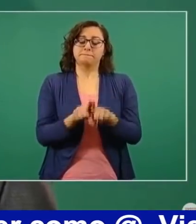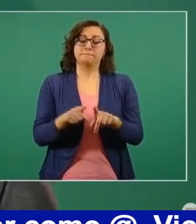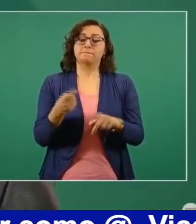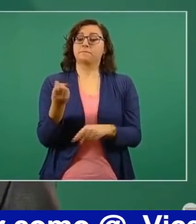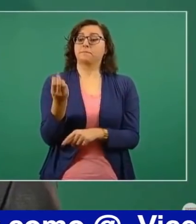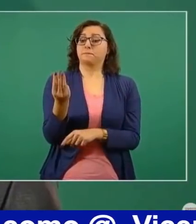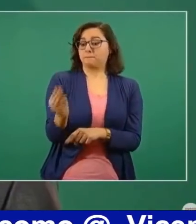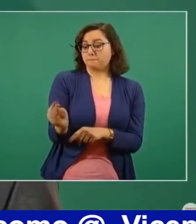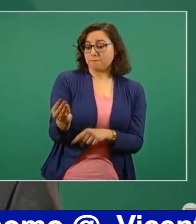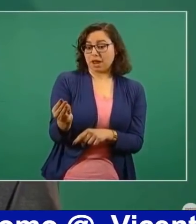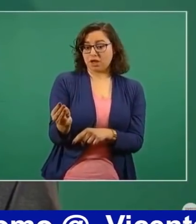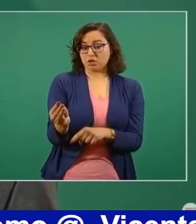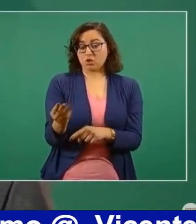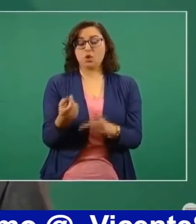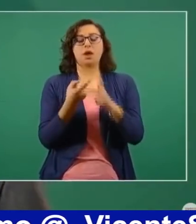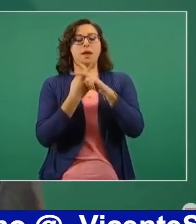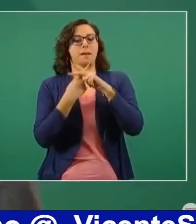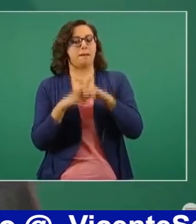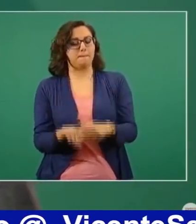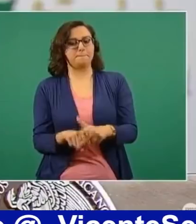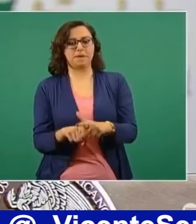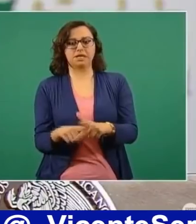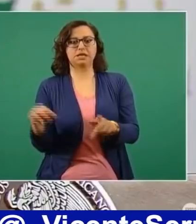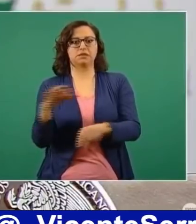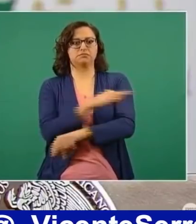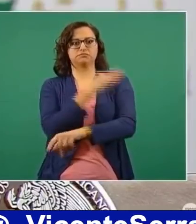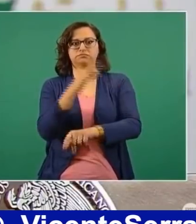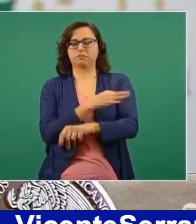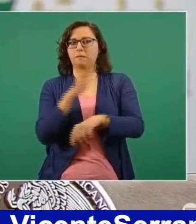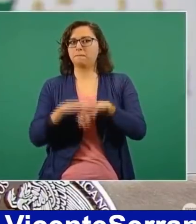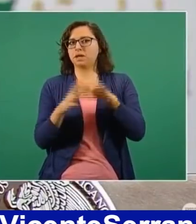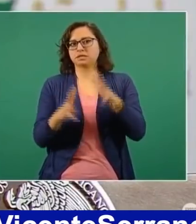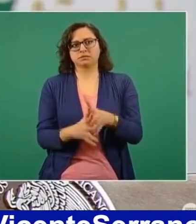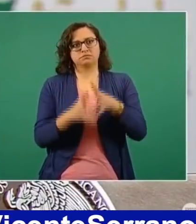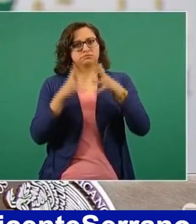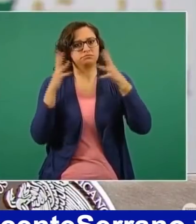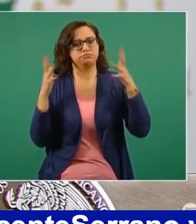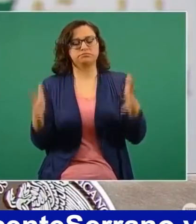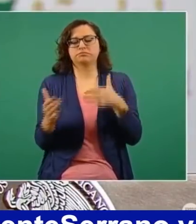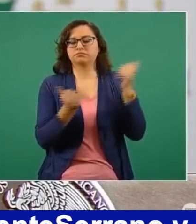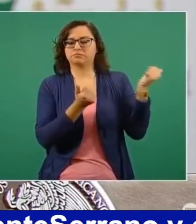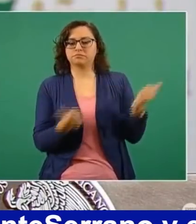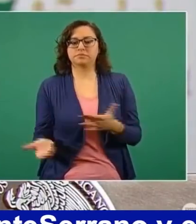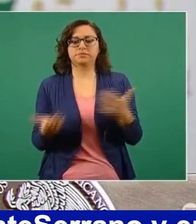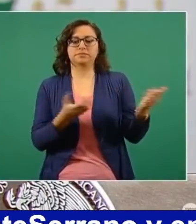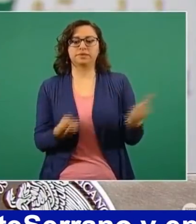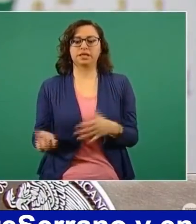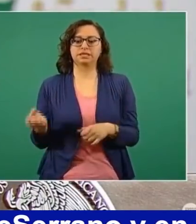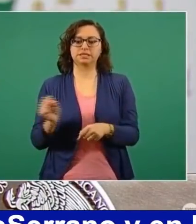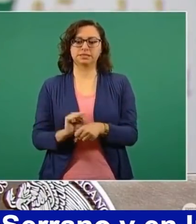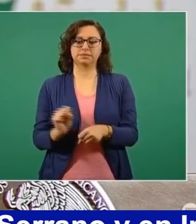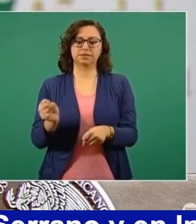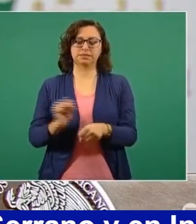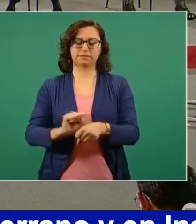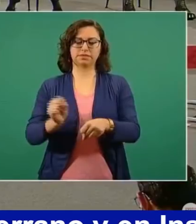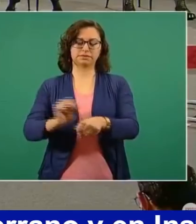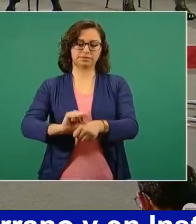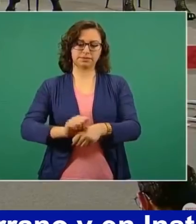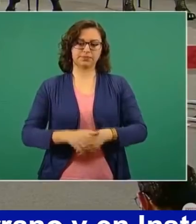estaremos teniendo una expansión muy significativa de la cantidad de dosis semanales y mensuales que estaremos